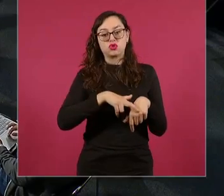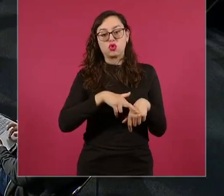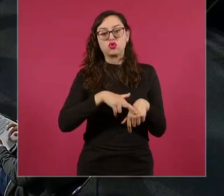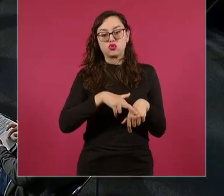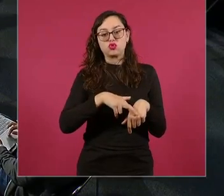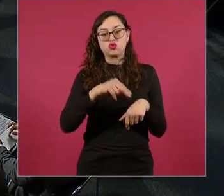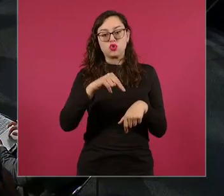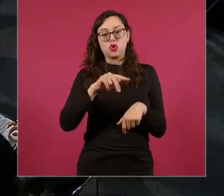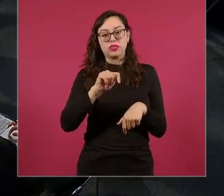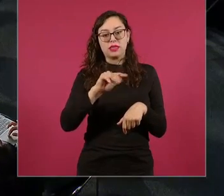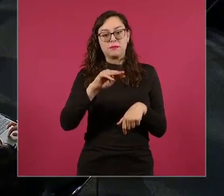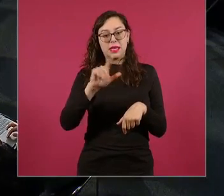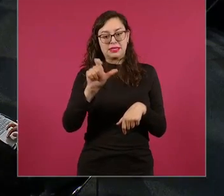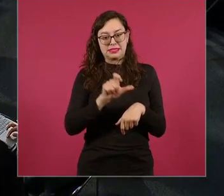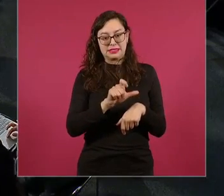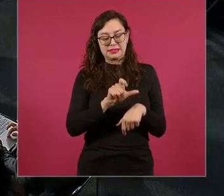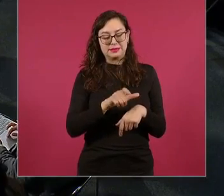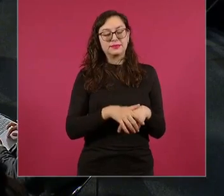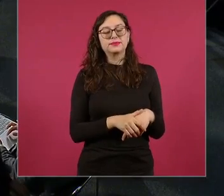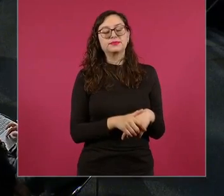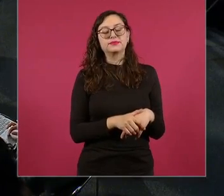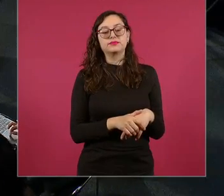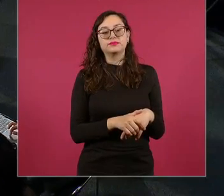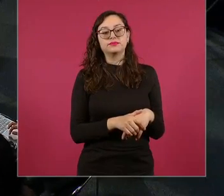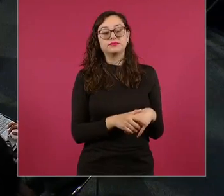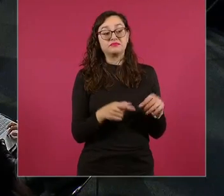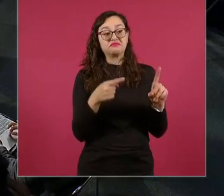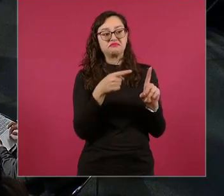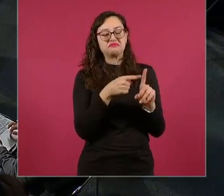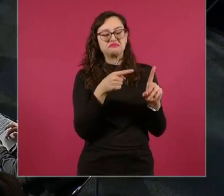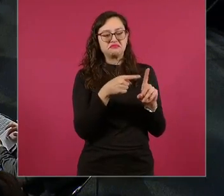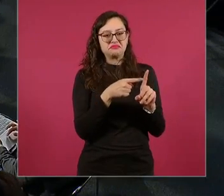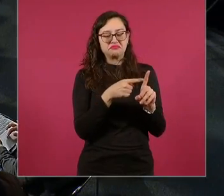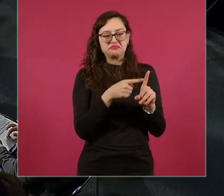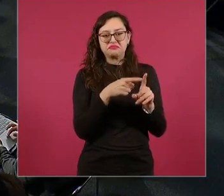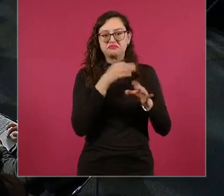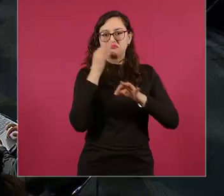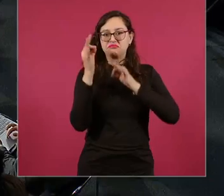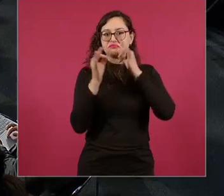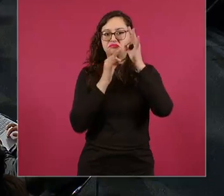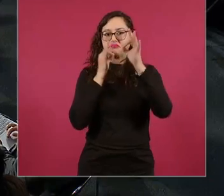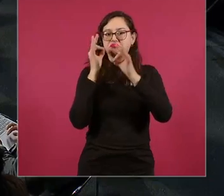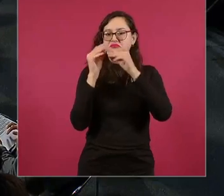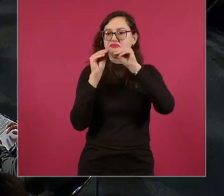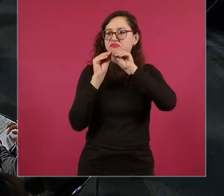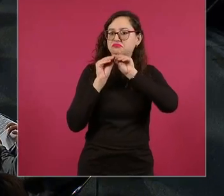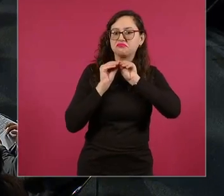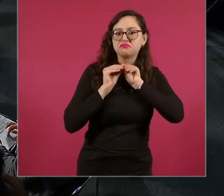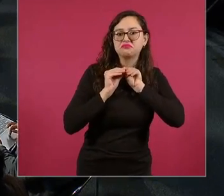dice que según fuentes